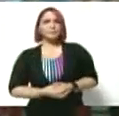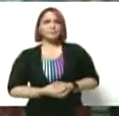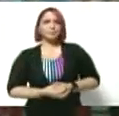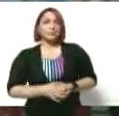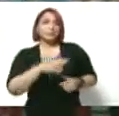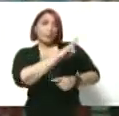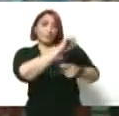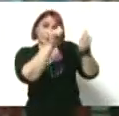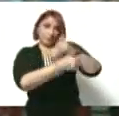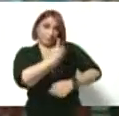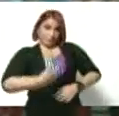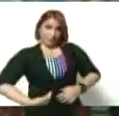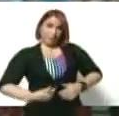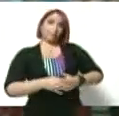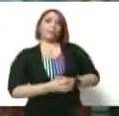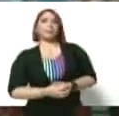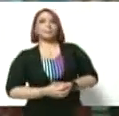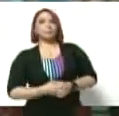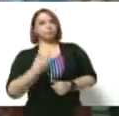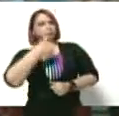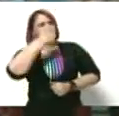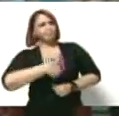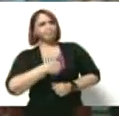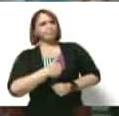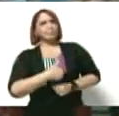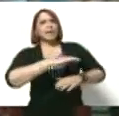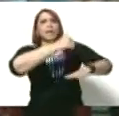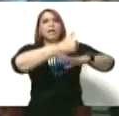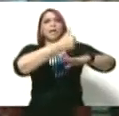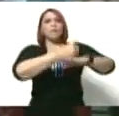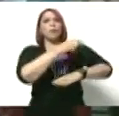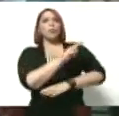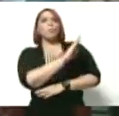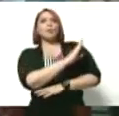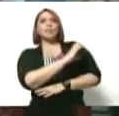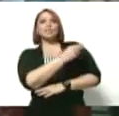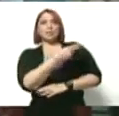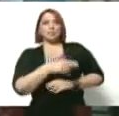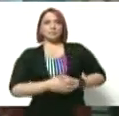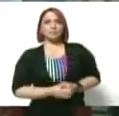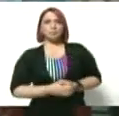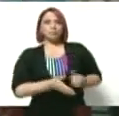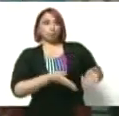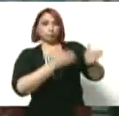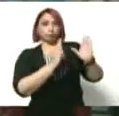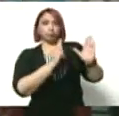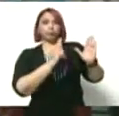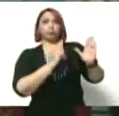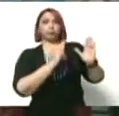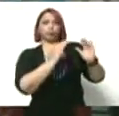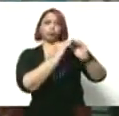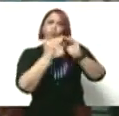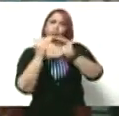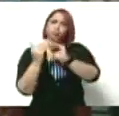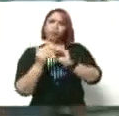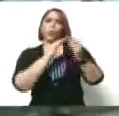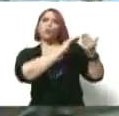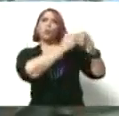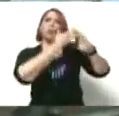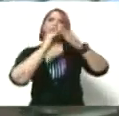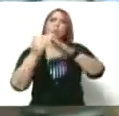vicepresidenta lucía lima efe dvg de la urbanización rodríguez domínguez comunidad